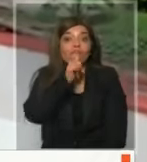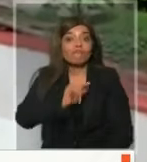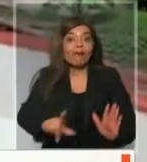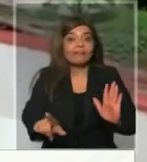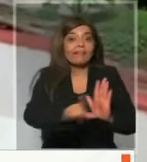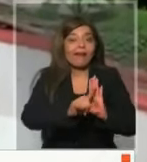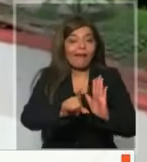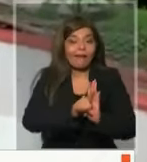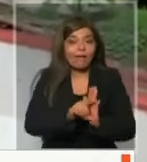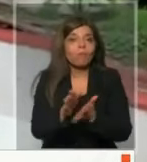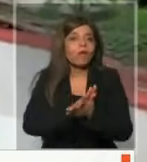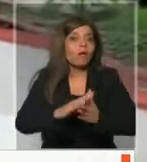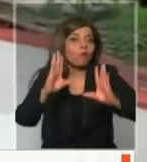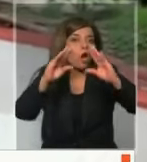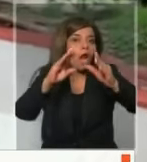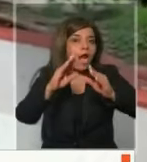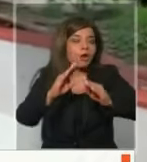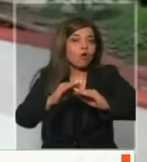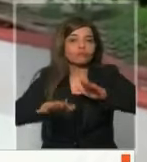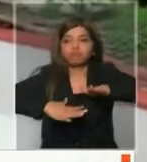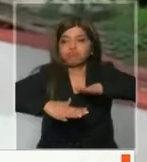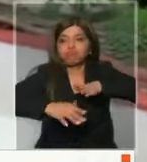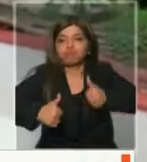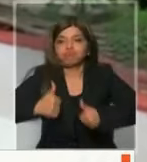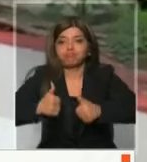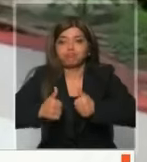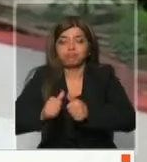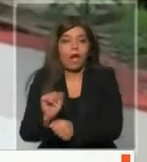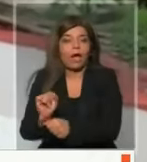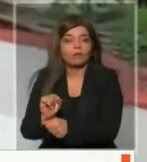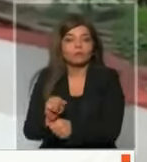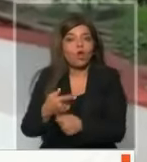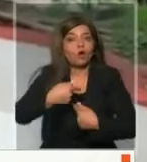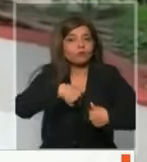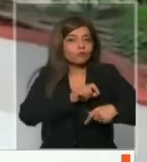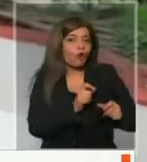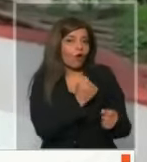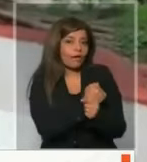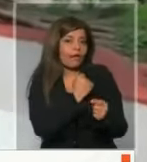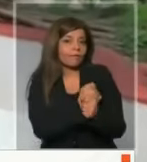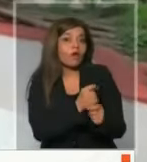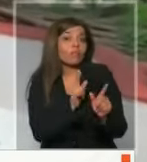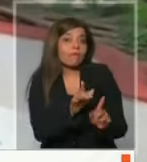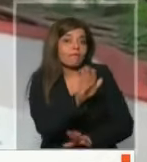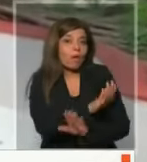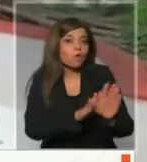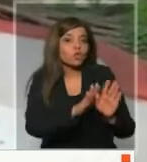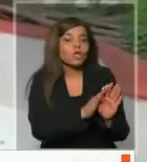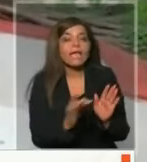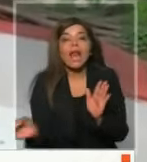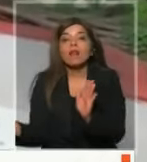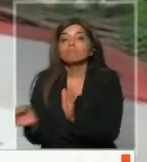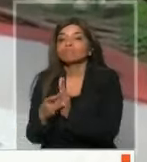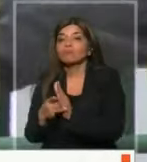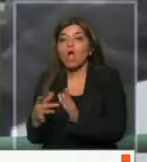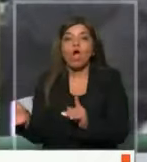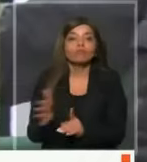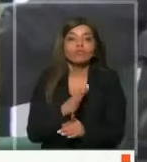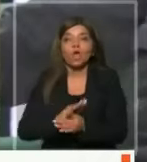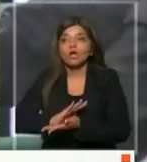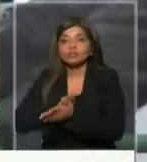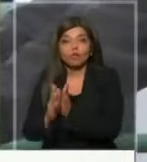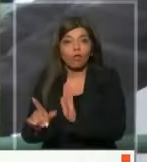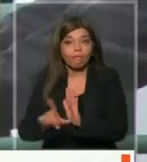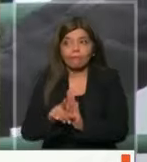permitir carreras clandestinas, y menos en manos de una institución que nos viene a proteger de la violencia y de todos los hechos delictivos. Los